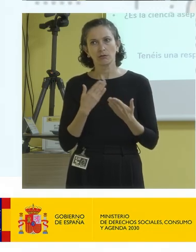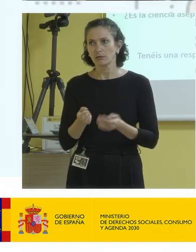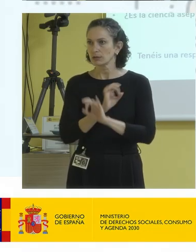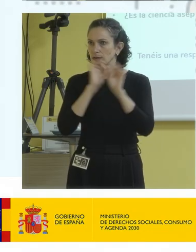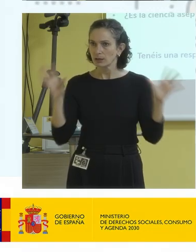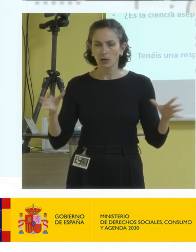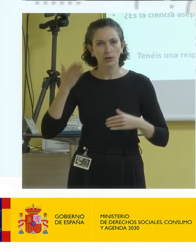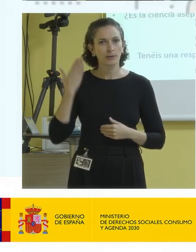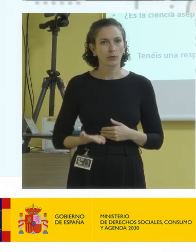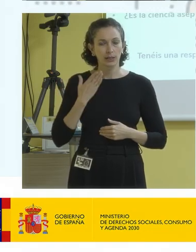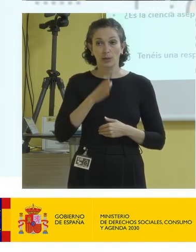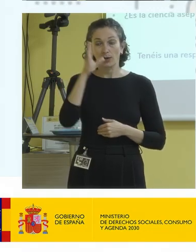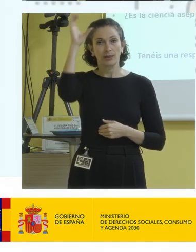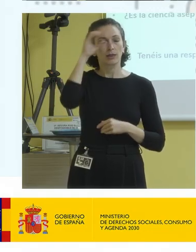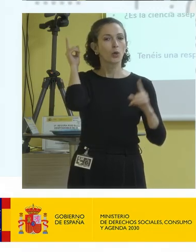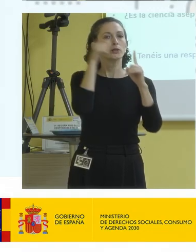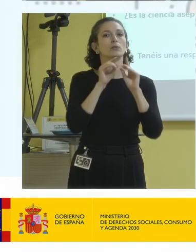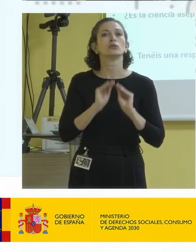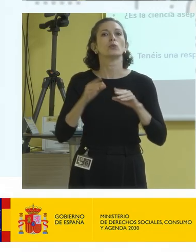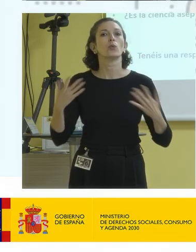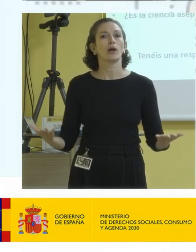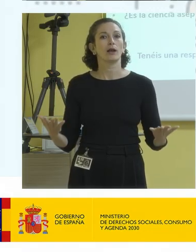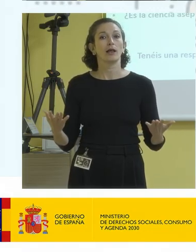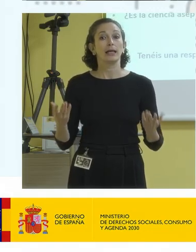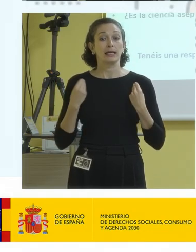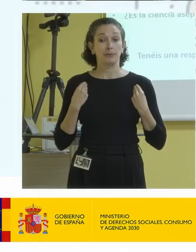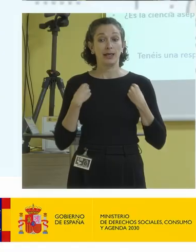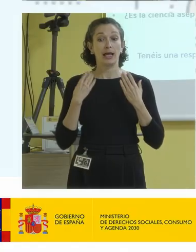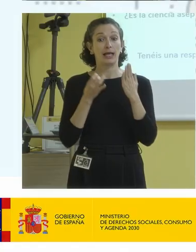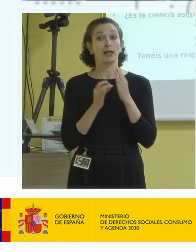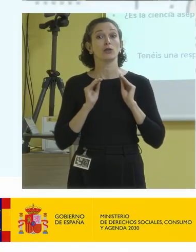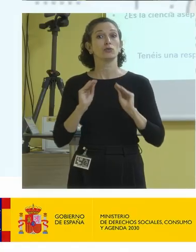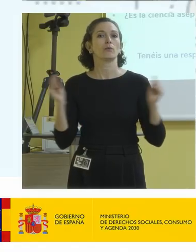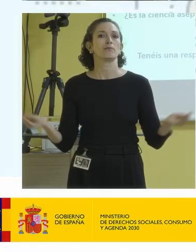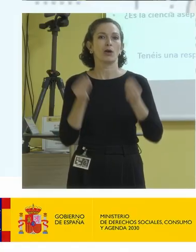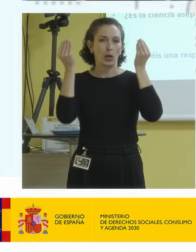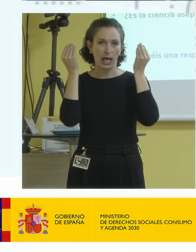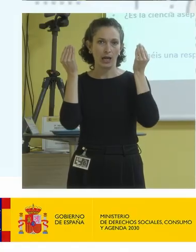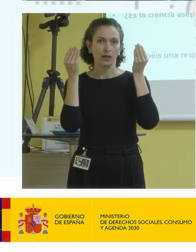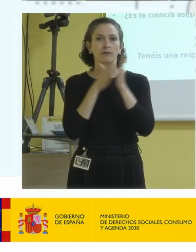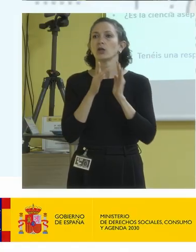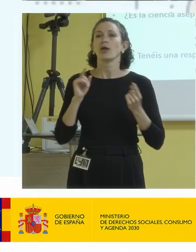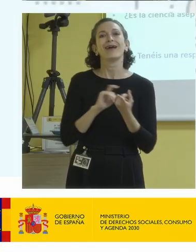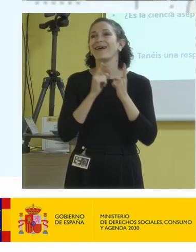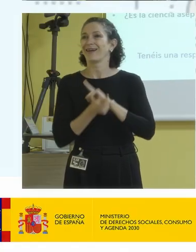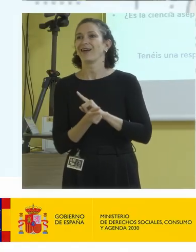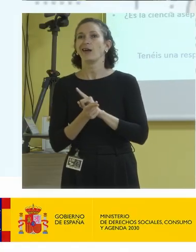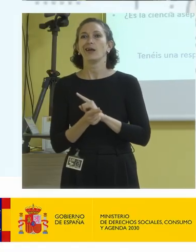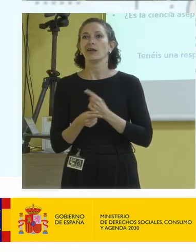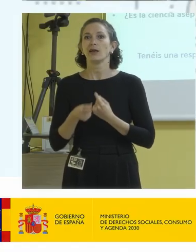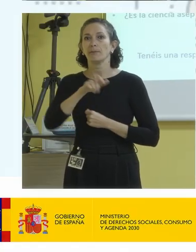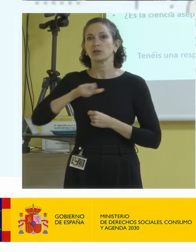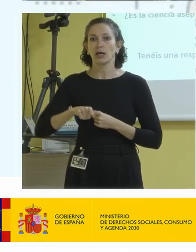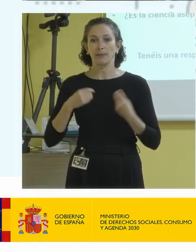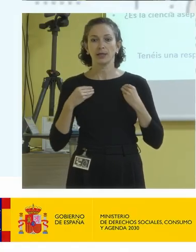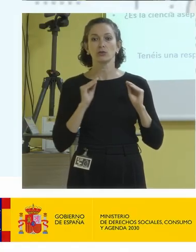donde vayamos, porque el objetivo de la ciencia es mejorar la calidad de vida de las personas. no podemos darle la vuelta y que el objetivo de la vida de las